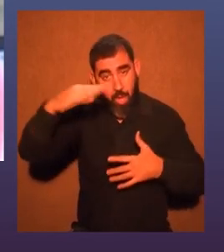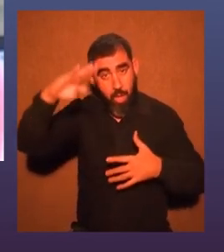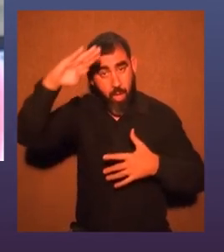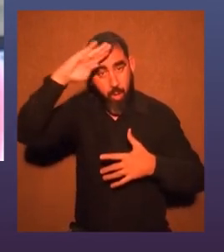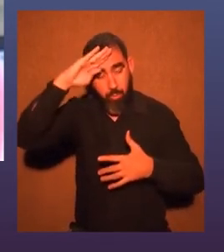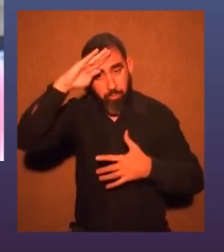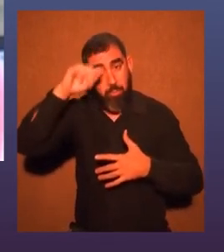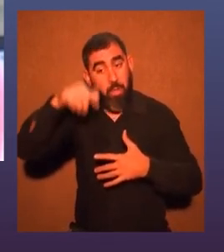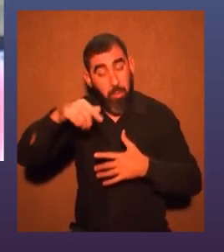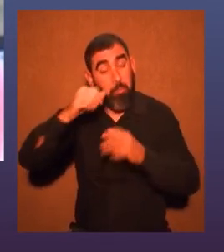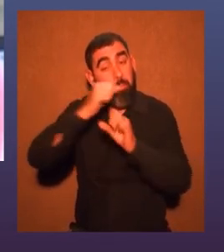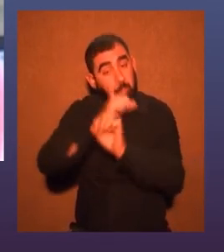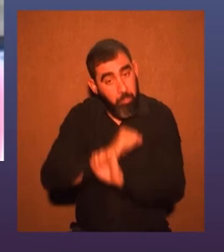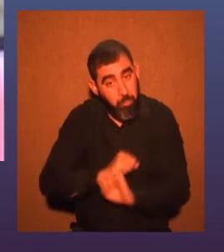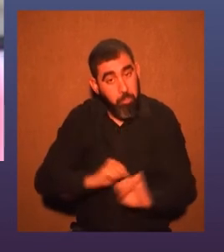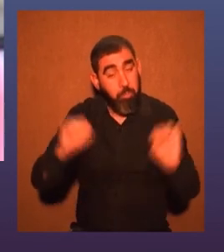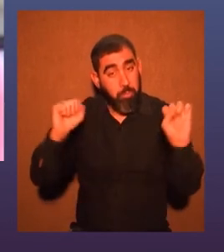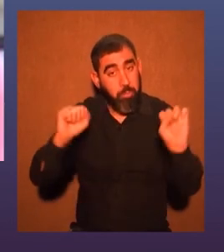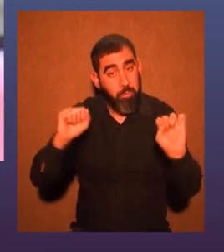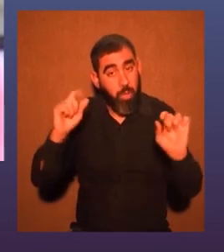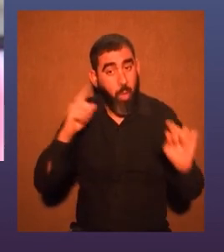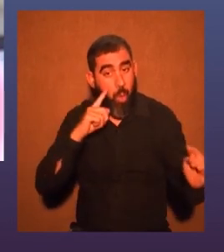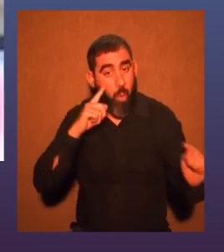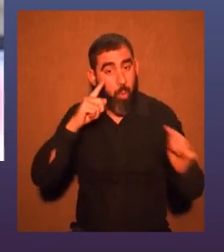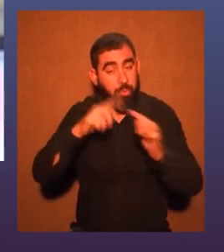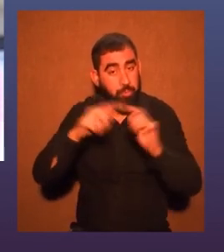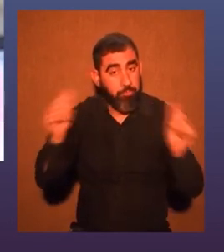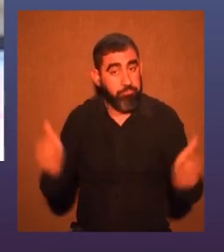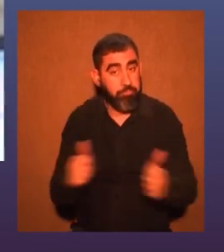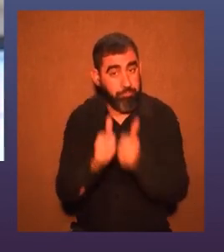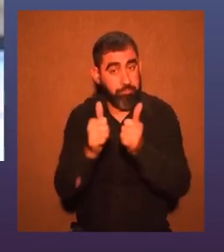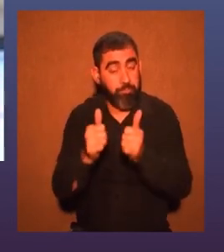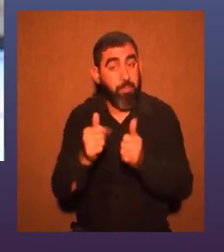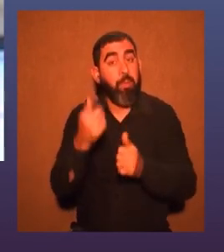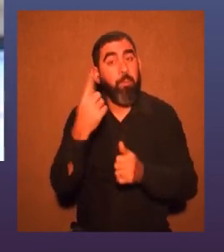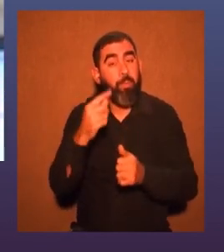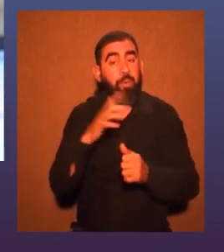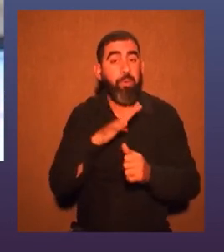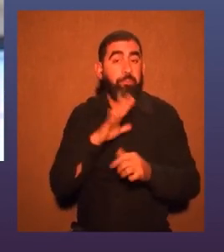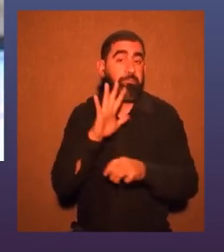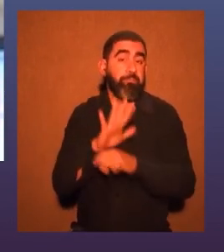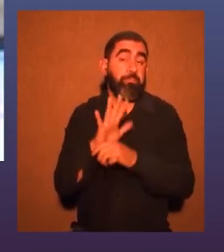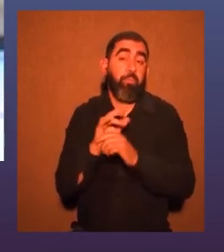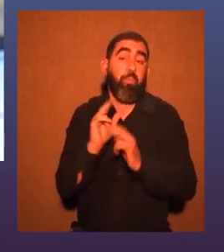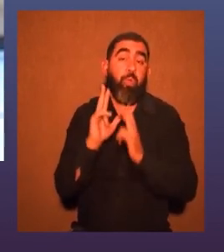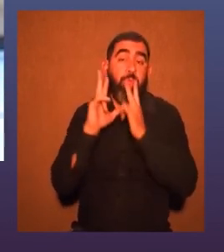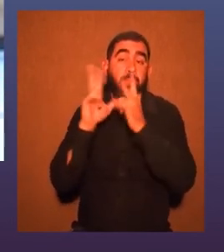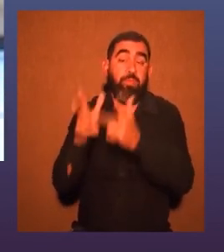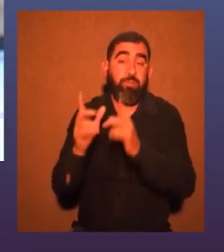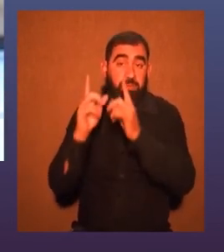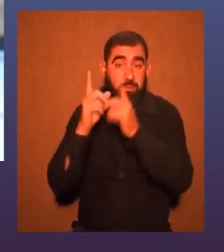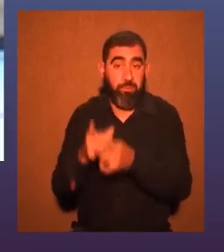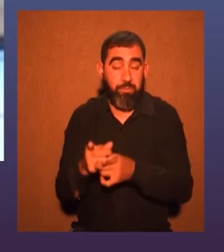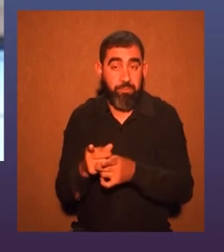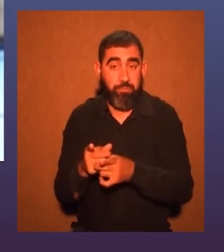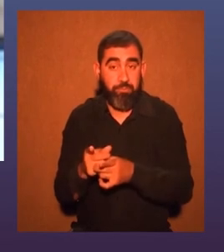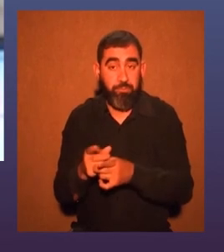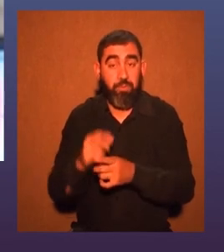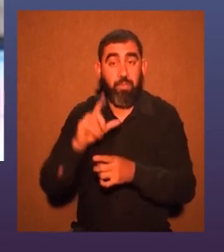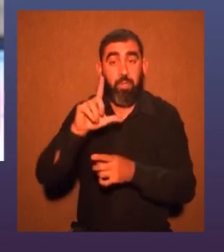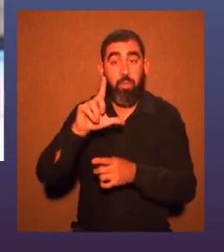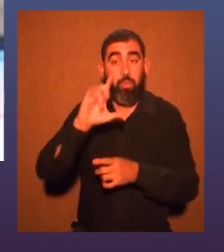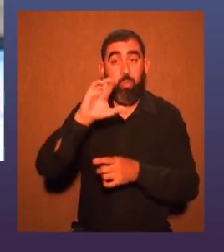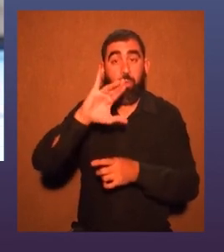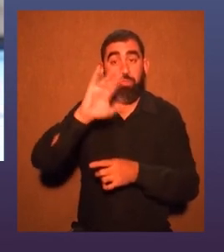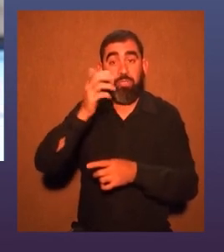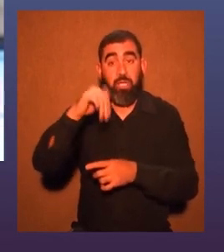y ahí pude llegar a lo que quería. Pero es como un poco como lo que dice también Luciano y un